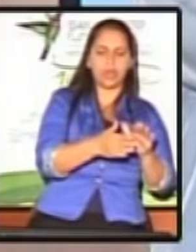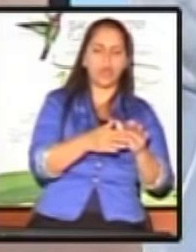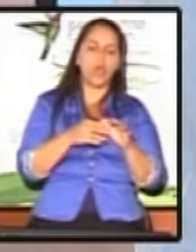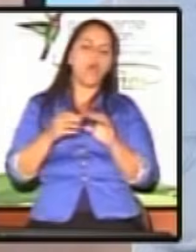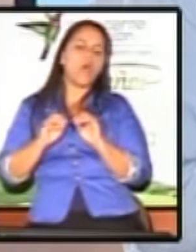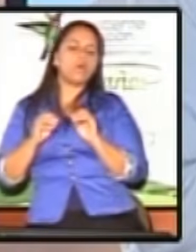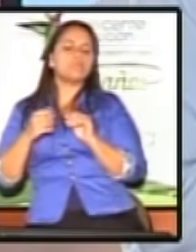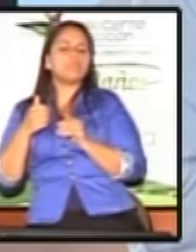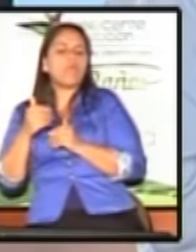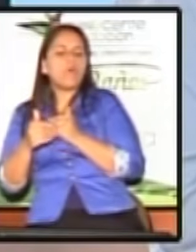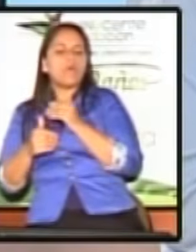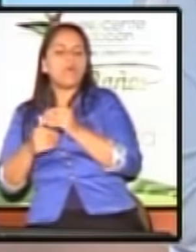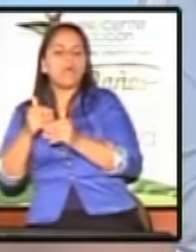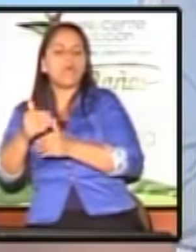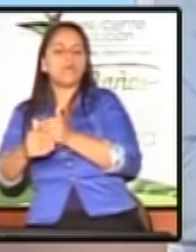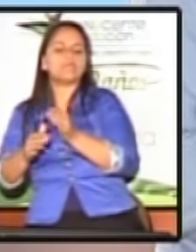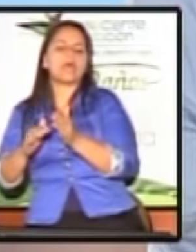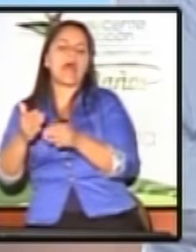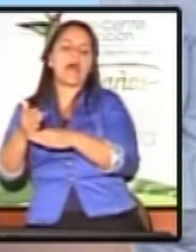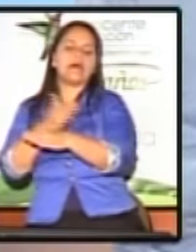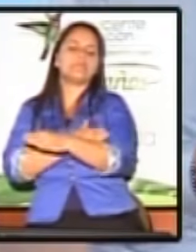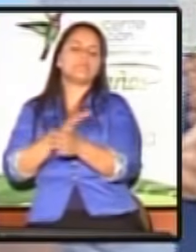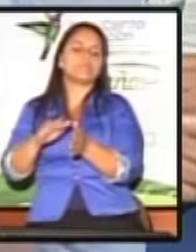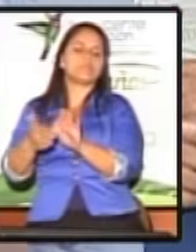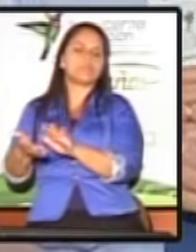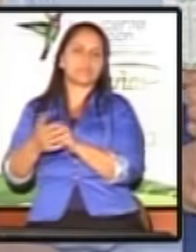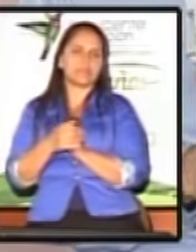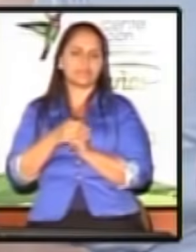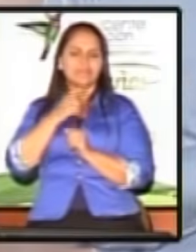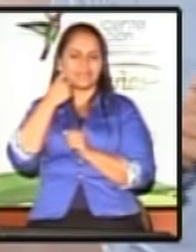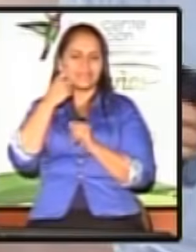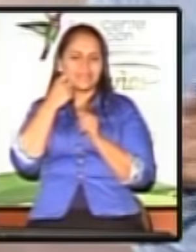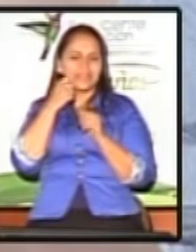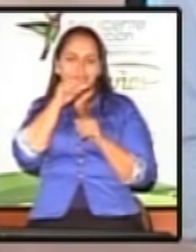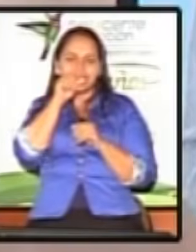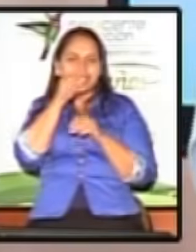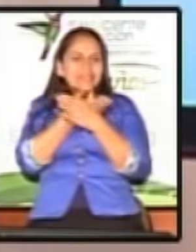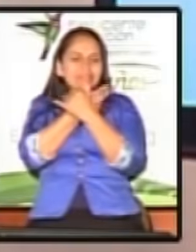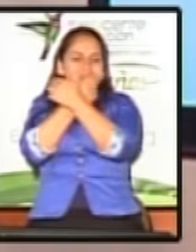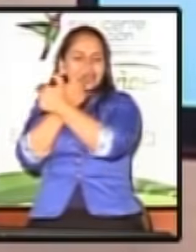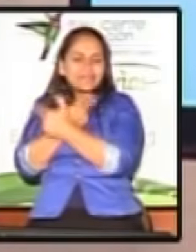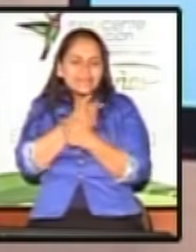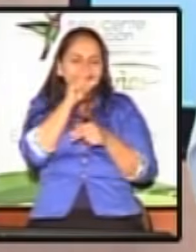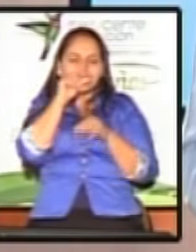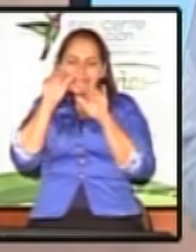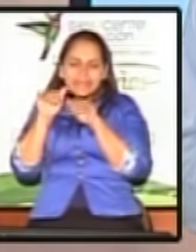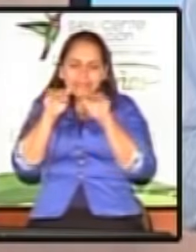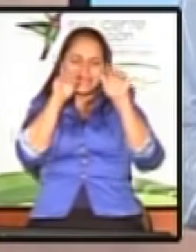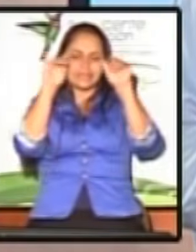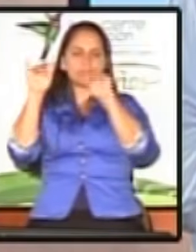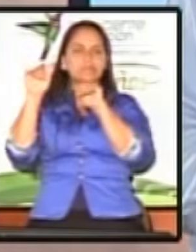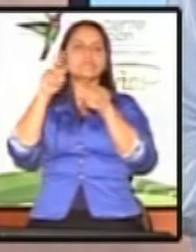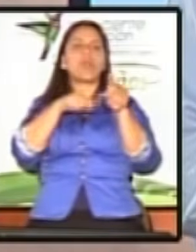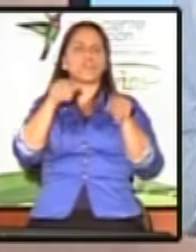historia en el sentido de el vuelo del colibrí. Para los que tenemos ancestro montañero, que somos